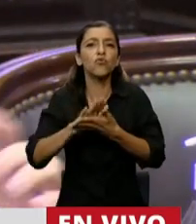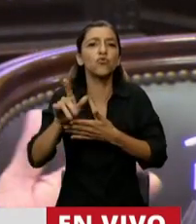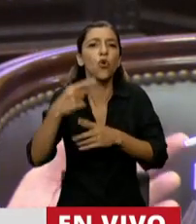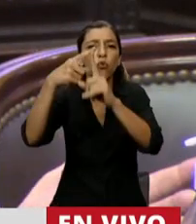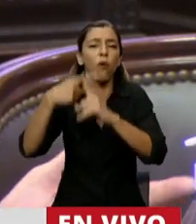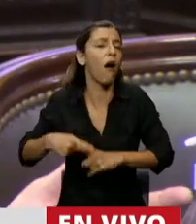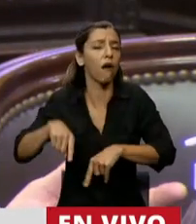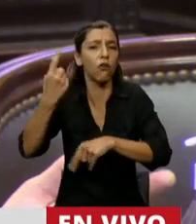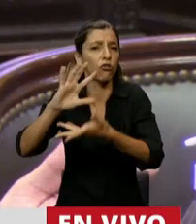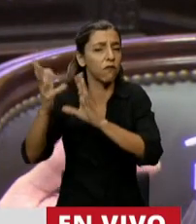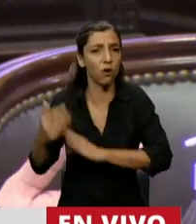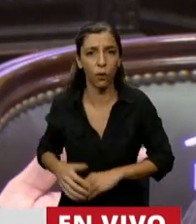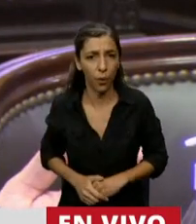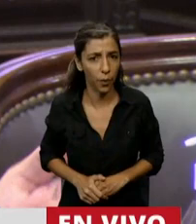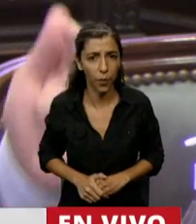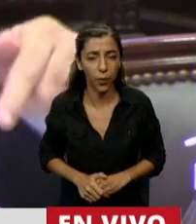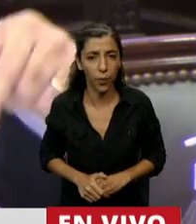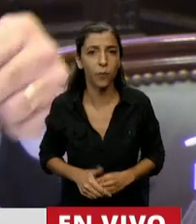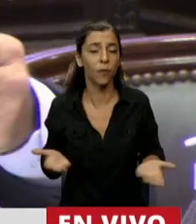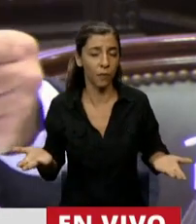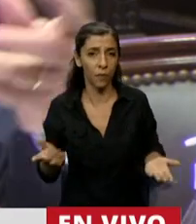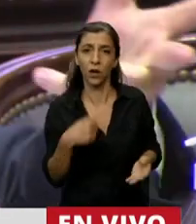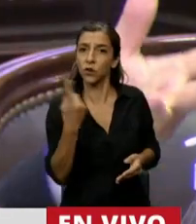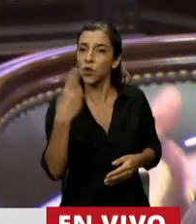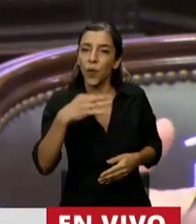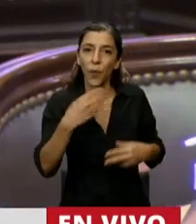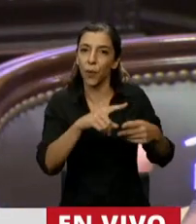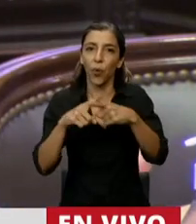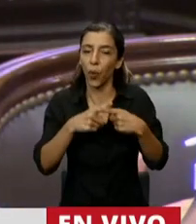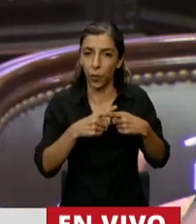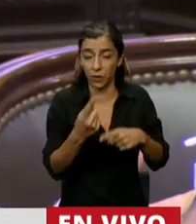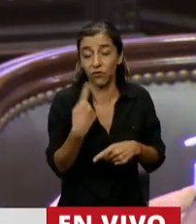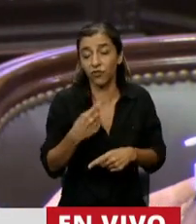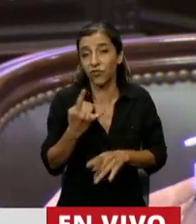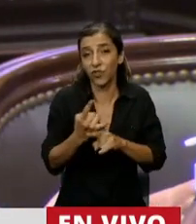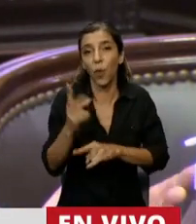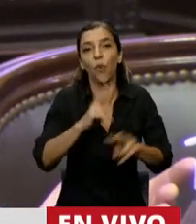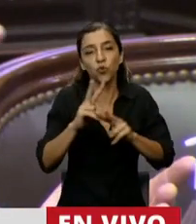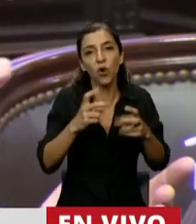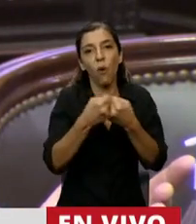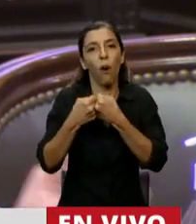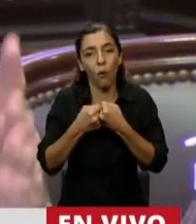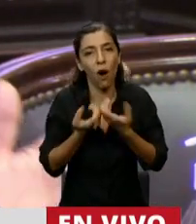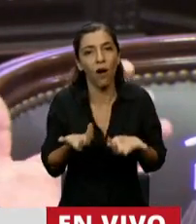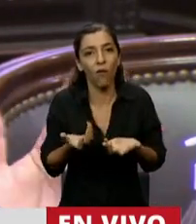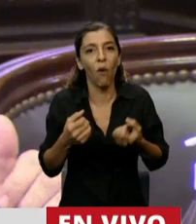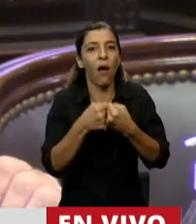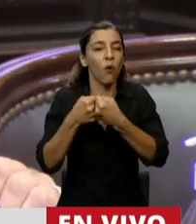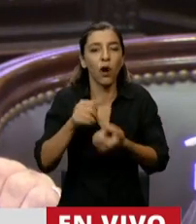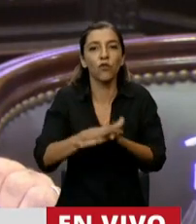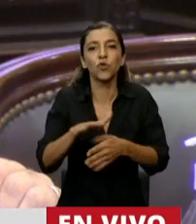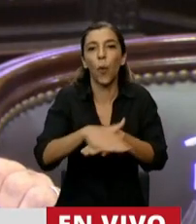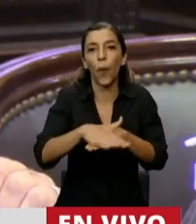con la que él dijo, teníamos la necesidad de debatir aquellos que prestamos consenso para que se estableciera un piso, y no se